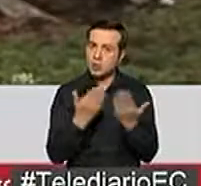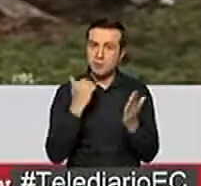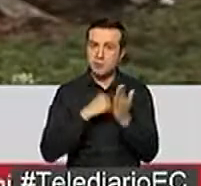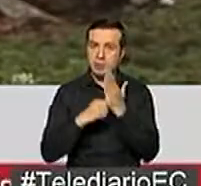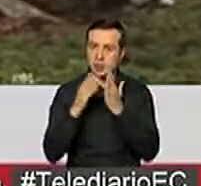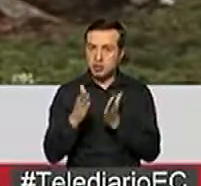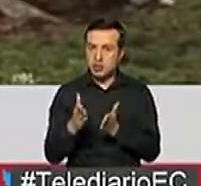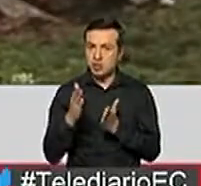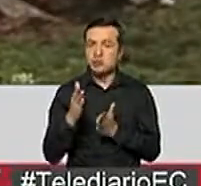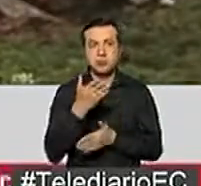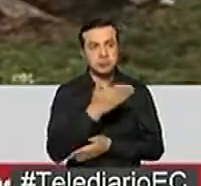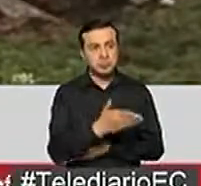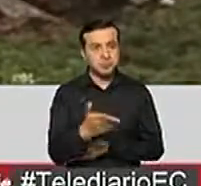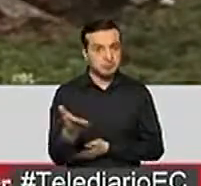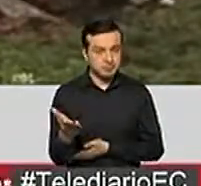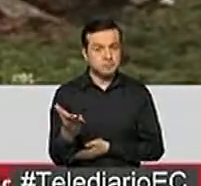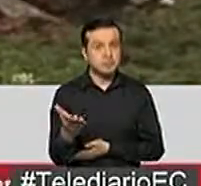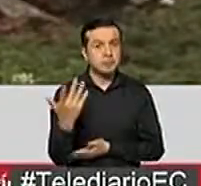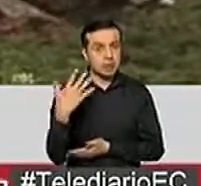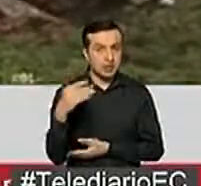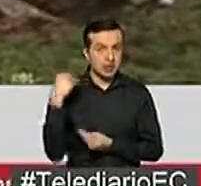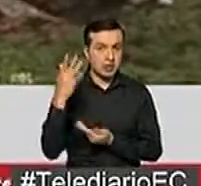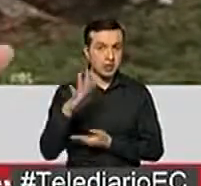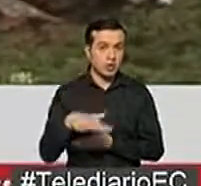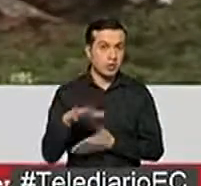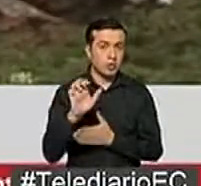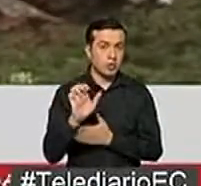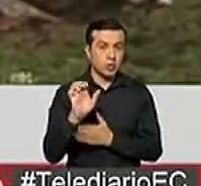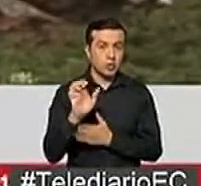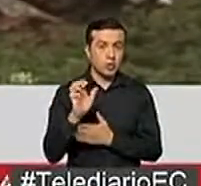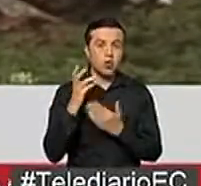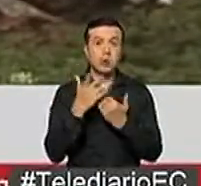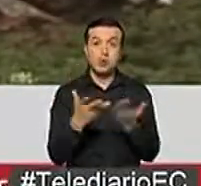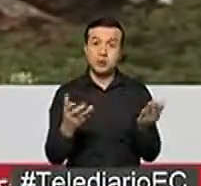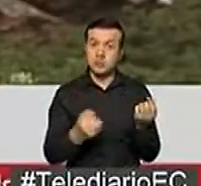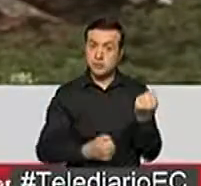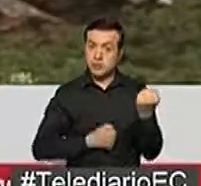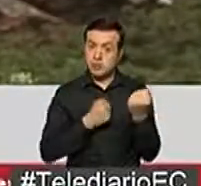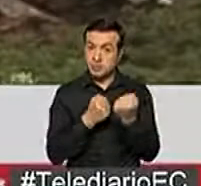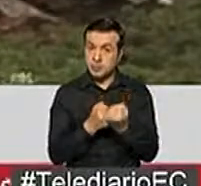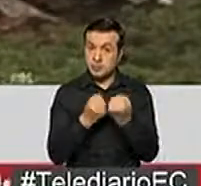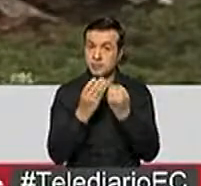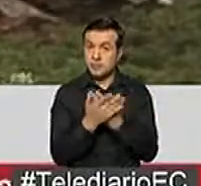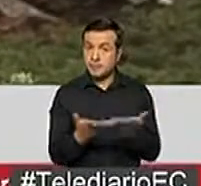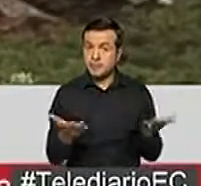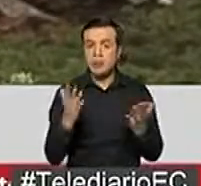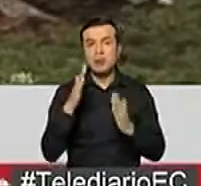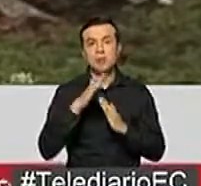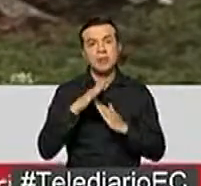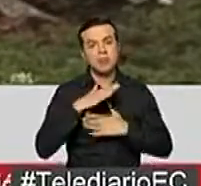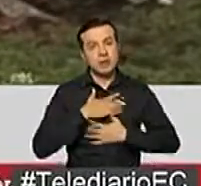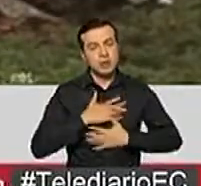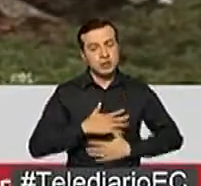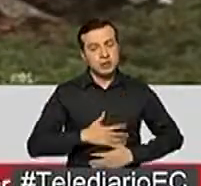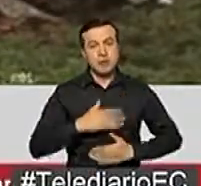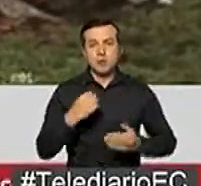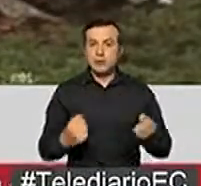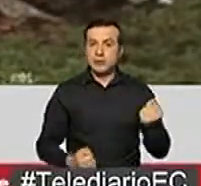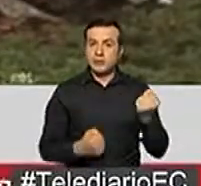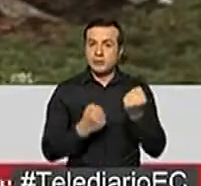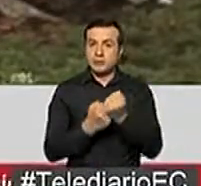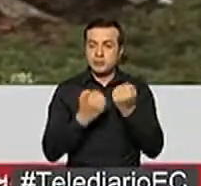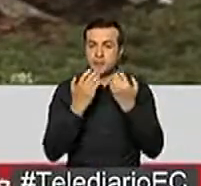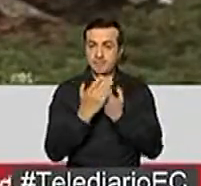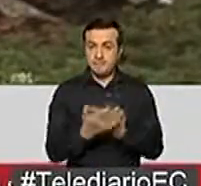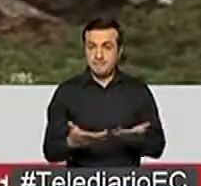ministros que han entregado al país. Esto contribuye a la paz, contribuye